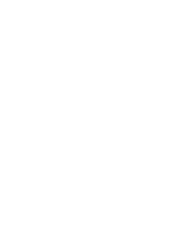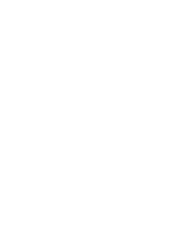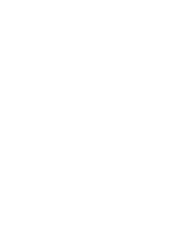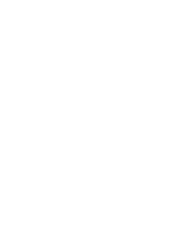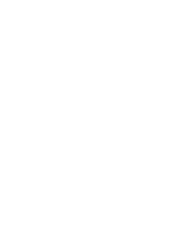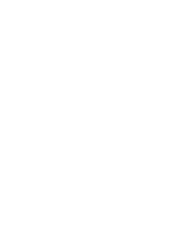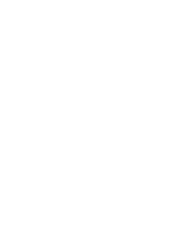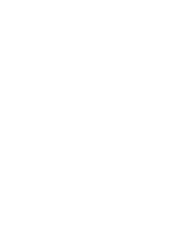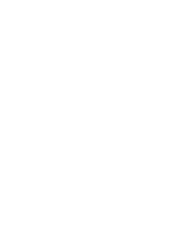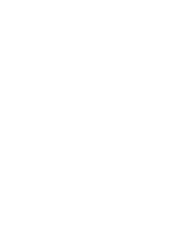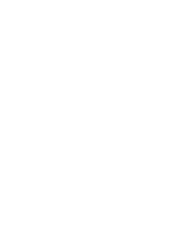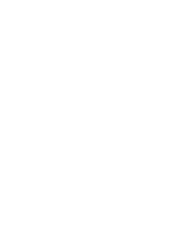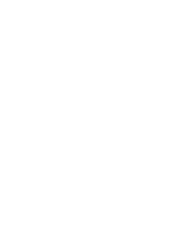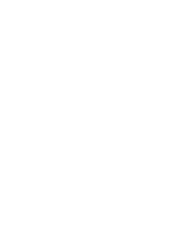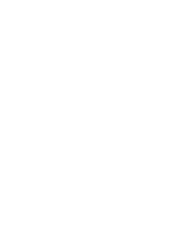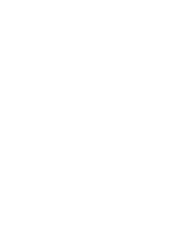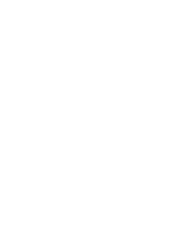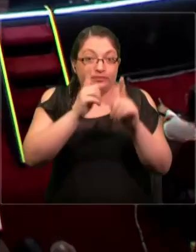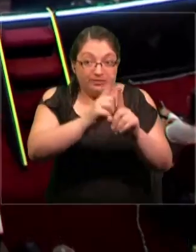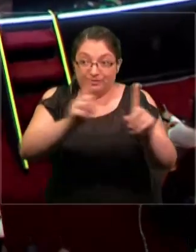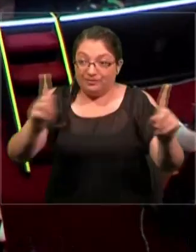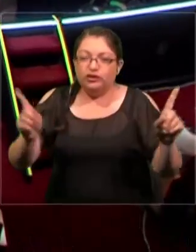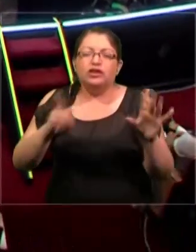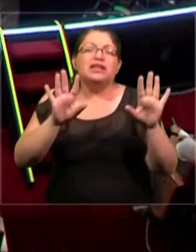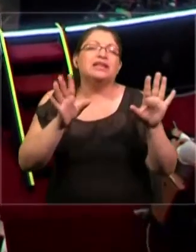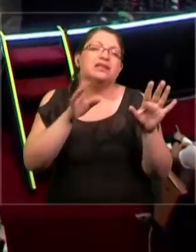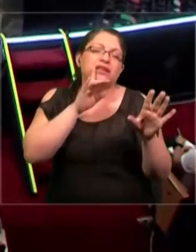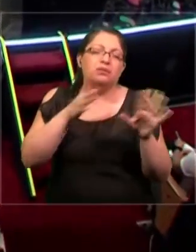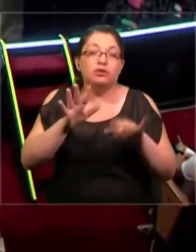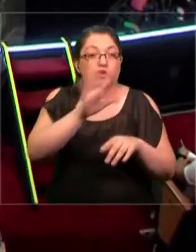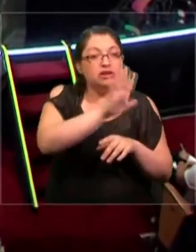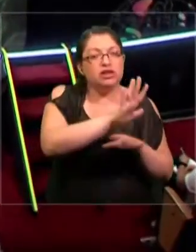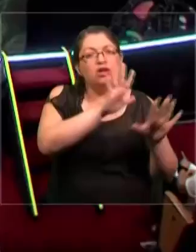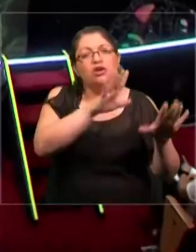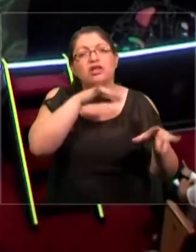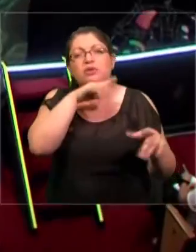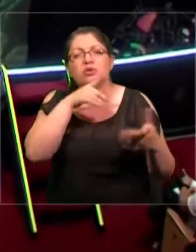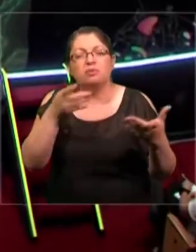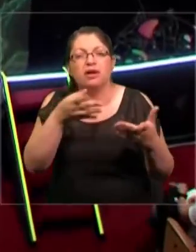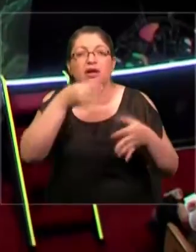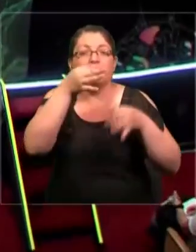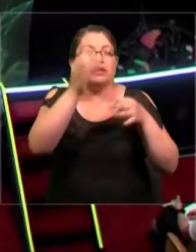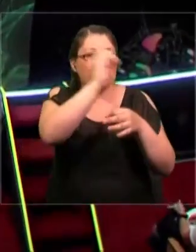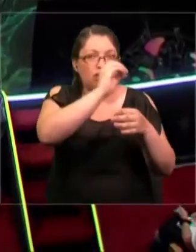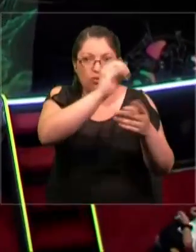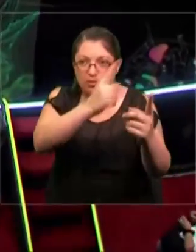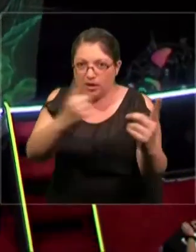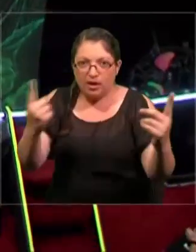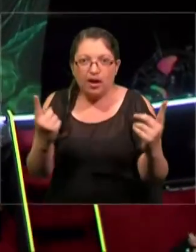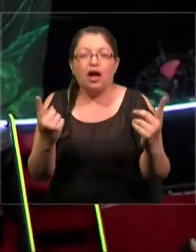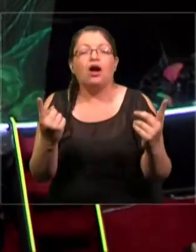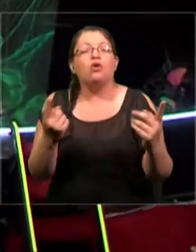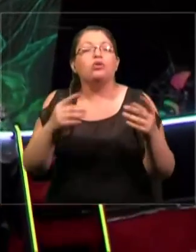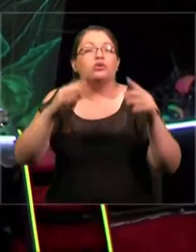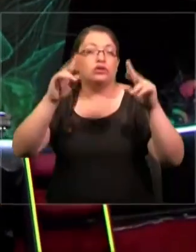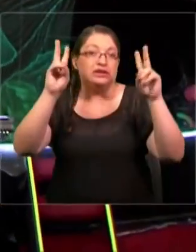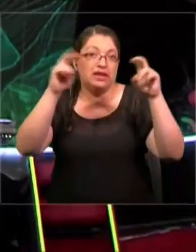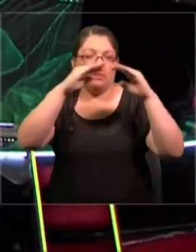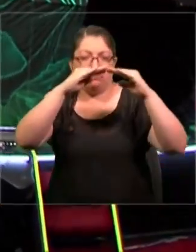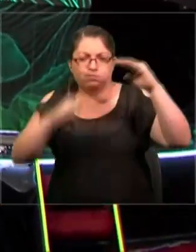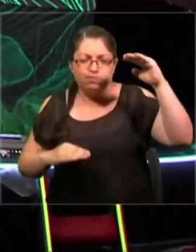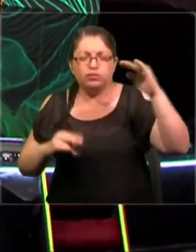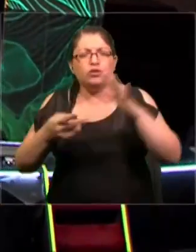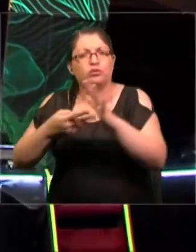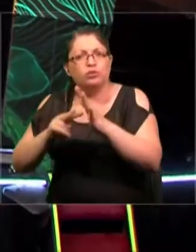abrir esta conversación. Cada uno de los expositores tiene entre 5 y 10 minutos para plantear su punto de vista. Desigualdad,